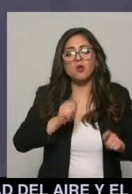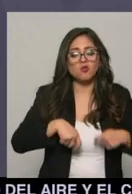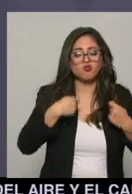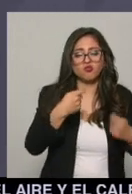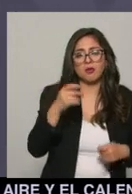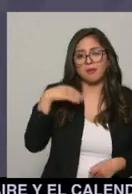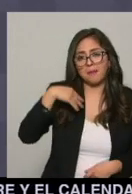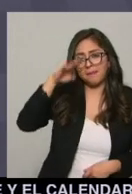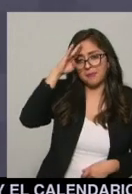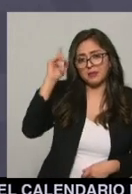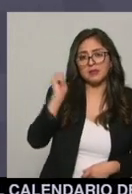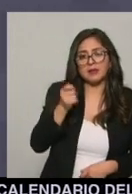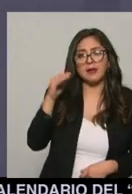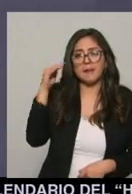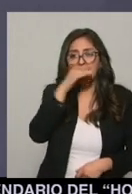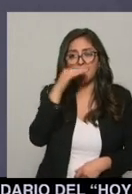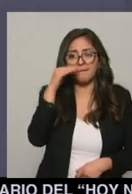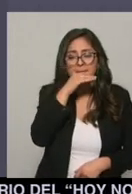Claro.